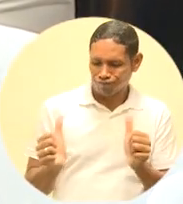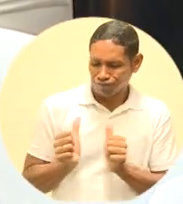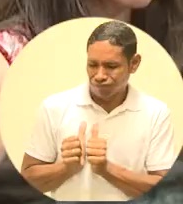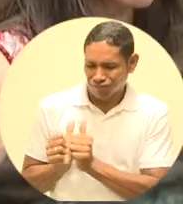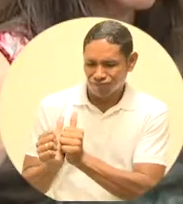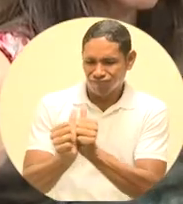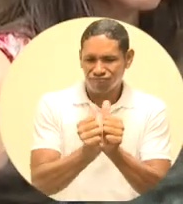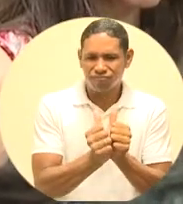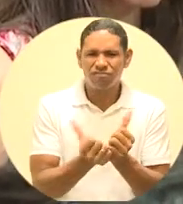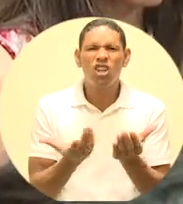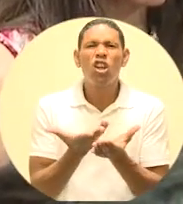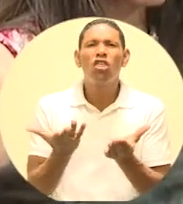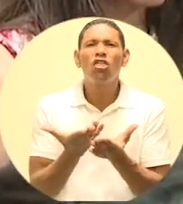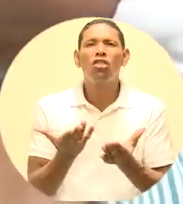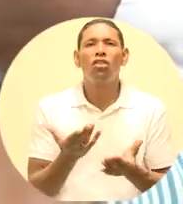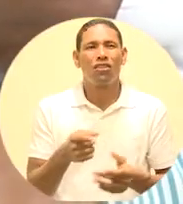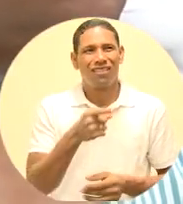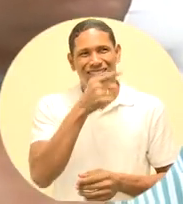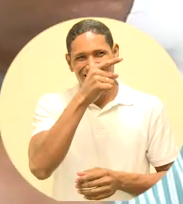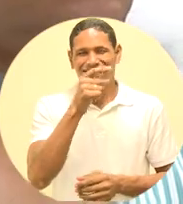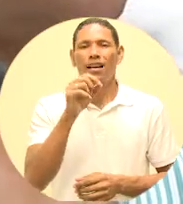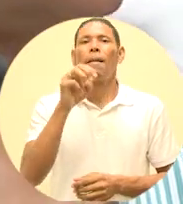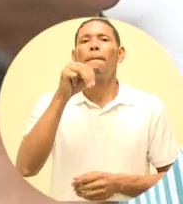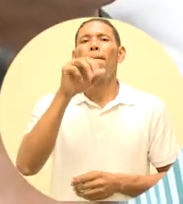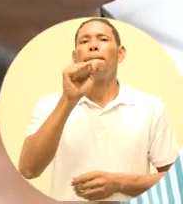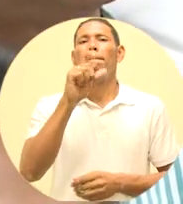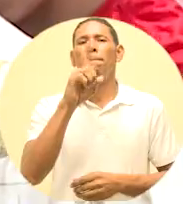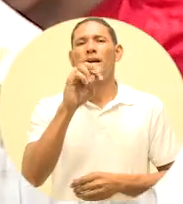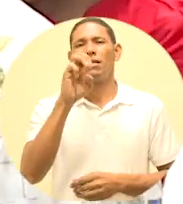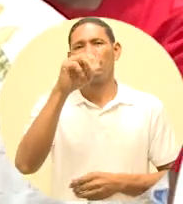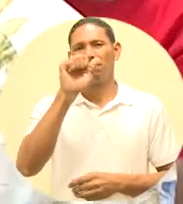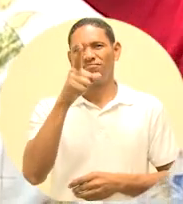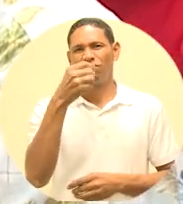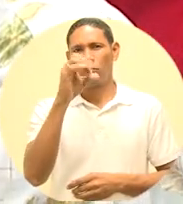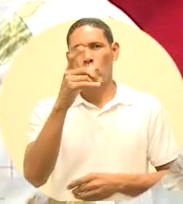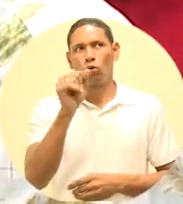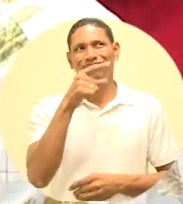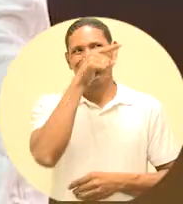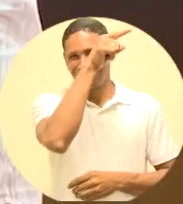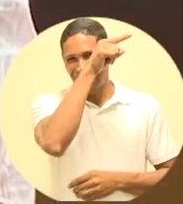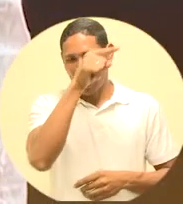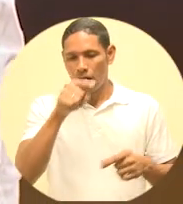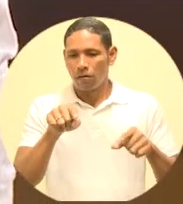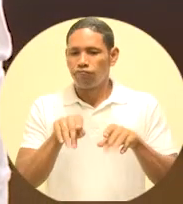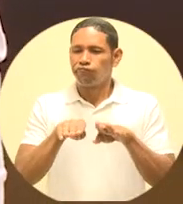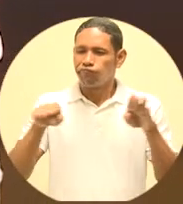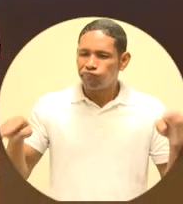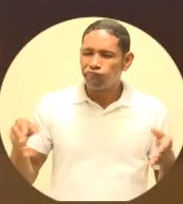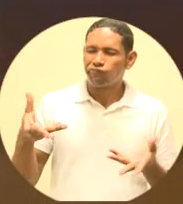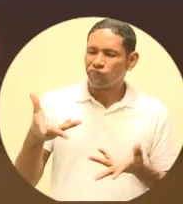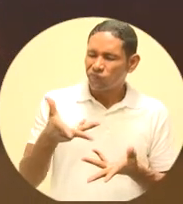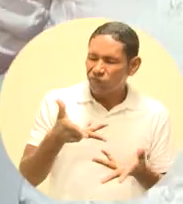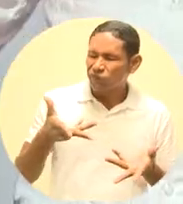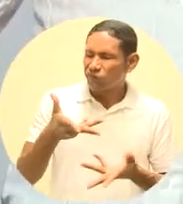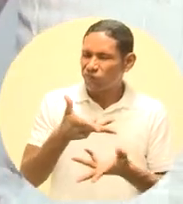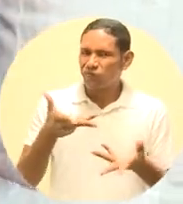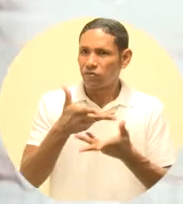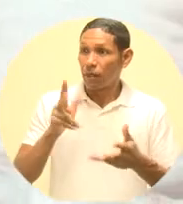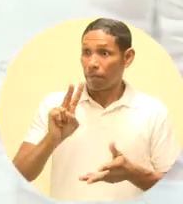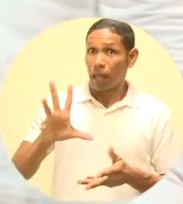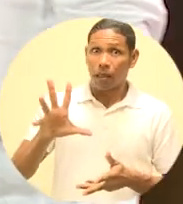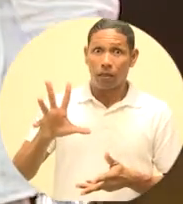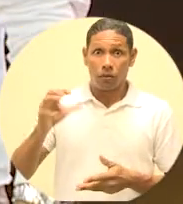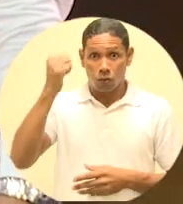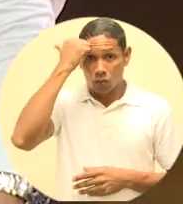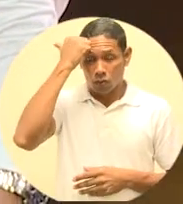Superiores acompañaron la velada en el Auditorio Madre Margot Dávila del Claustro San Juan Nepomuceno, en la que se exaltó los años de entrega y estudios de